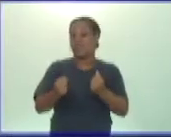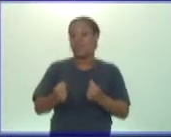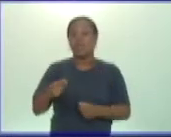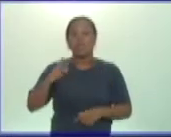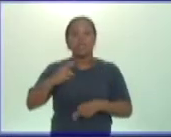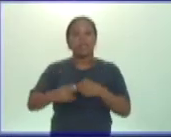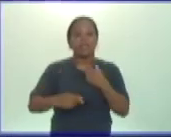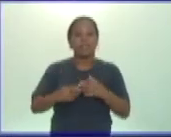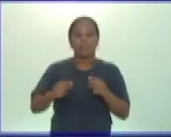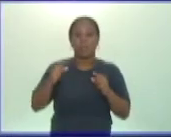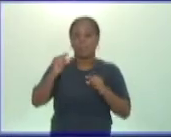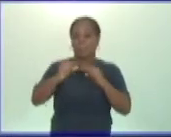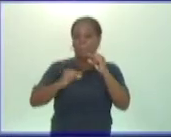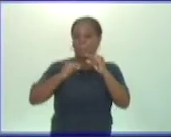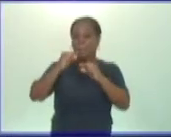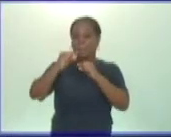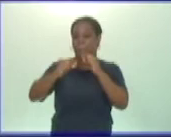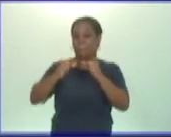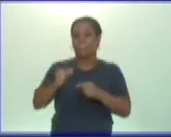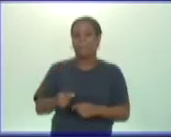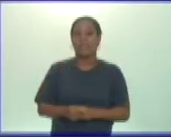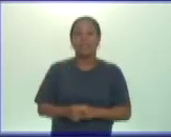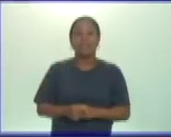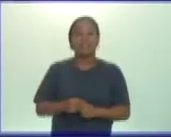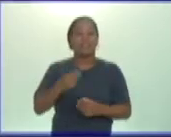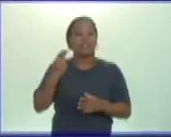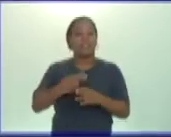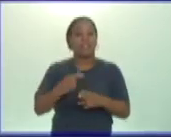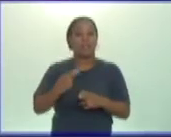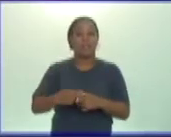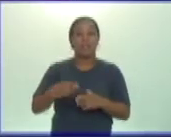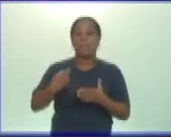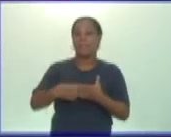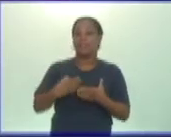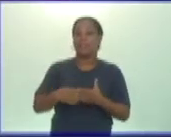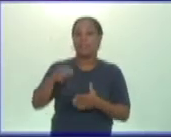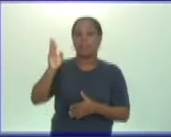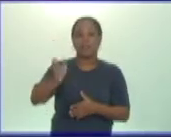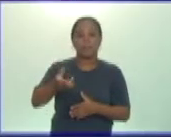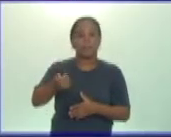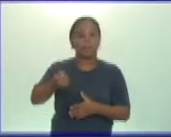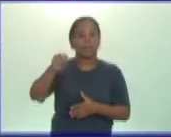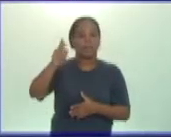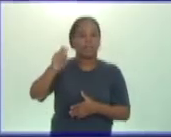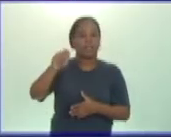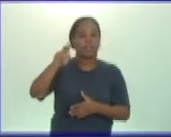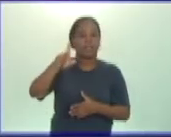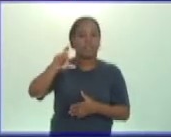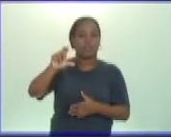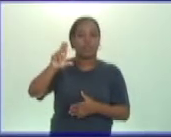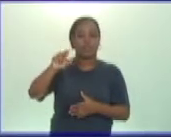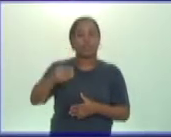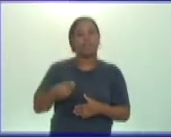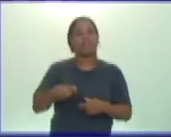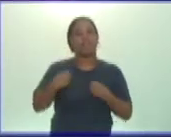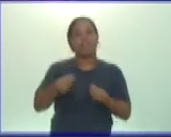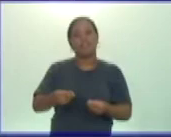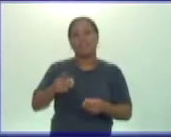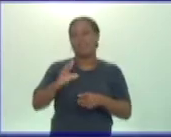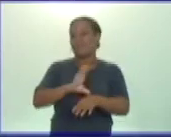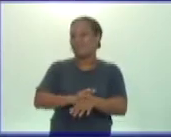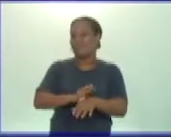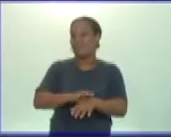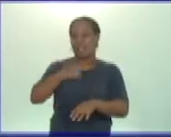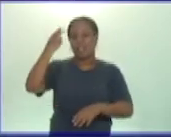acumuladas reciben el nombre de material particulado y que también causan graves daños a la salud.